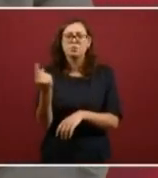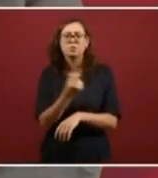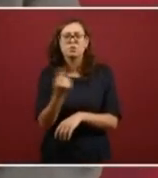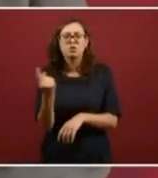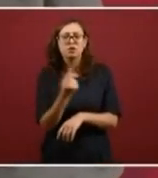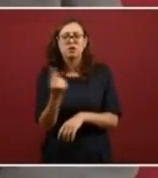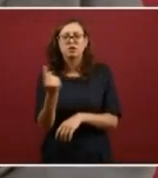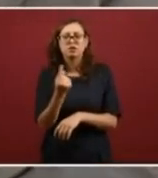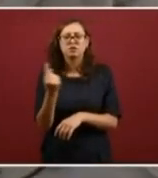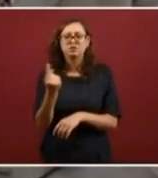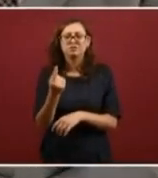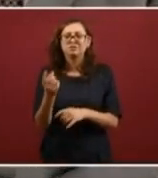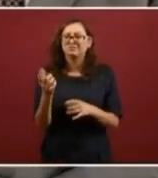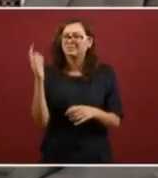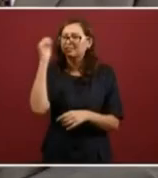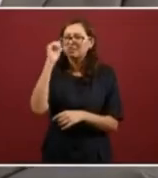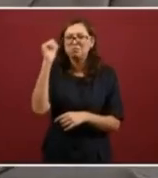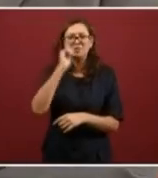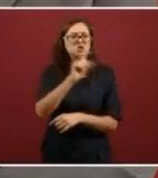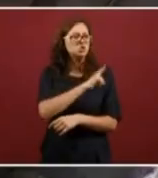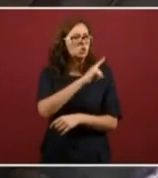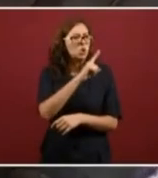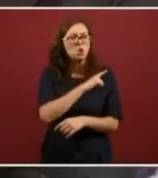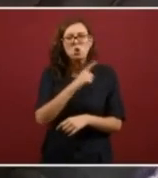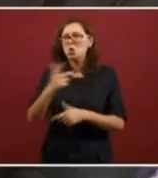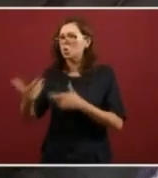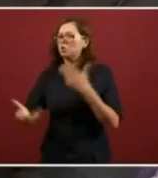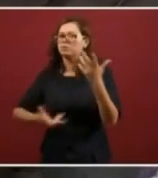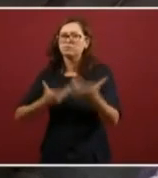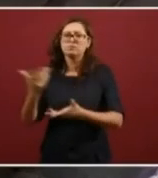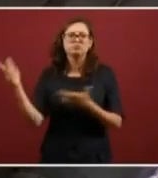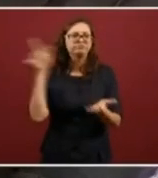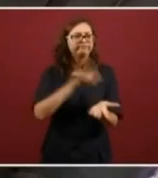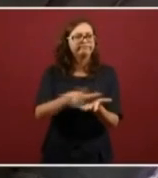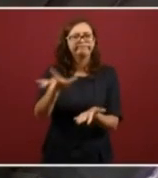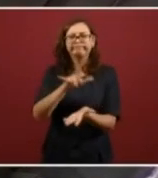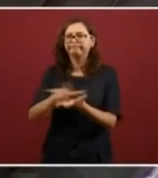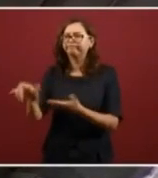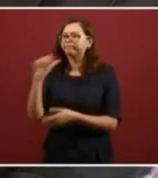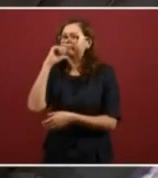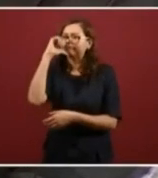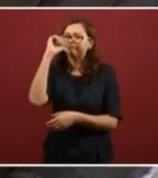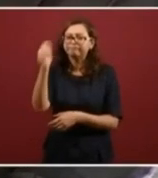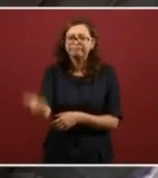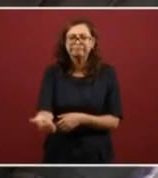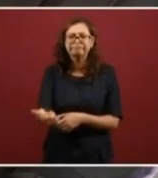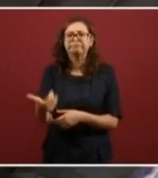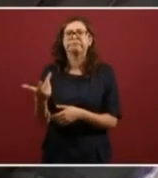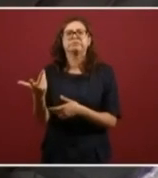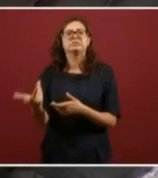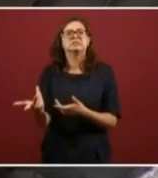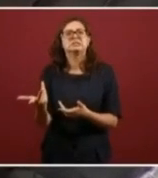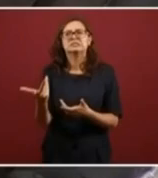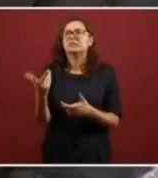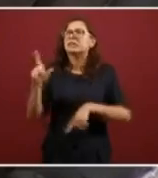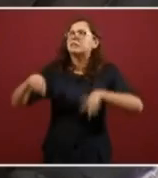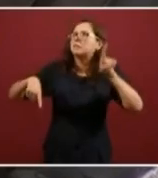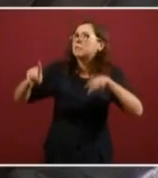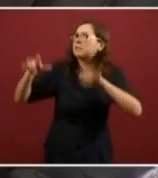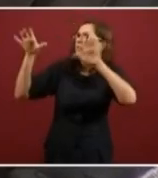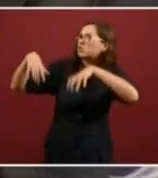todo sin apoyo y dependen de la